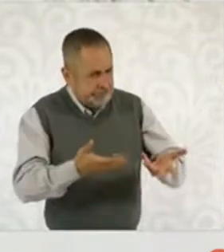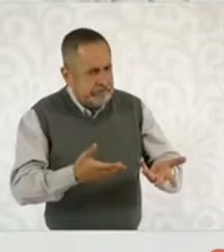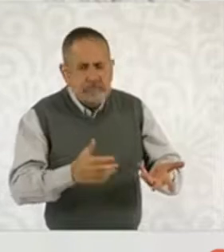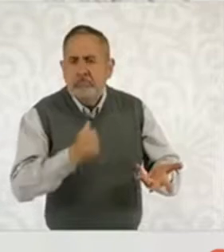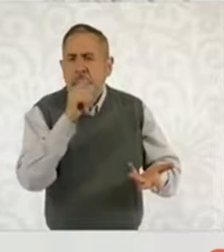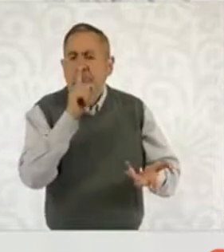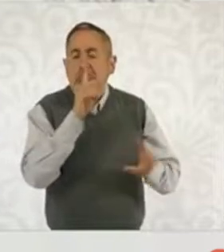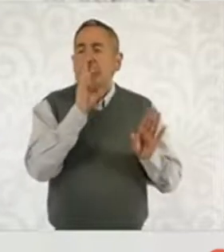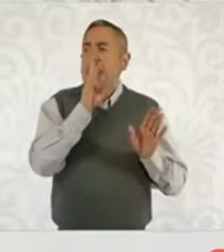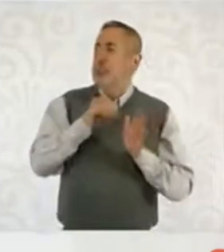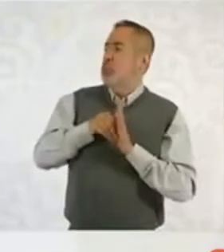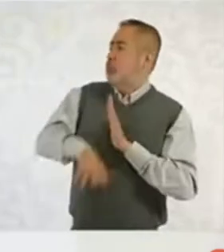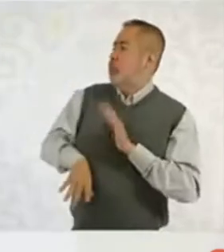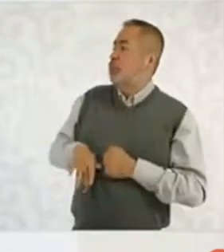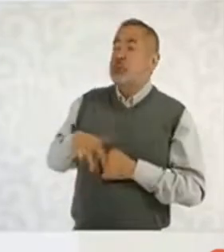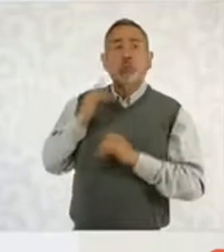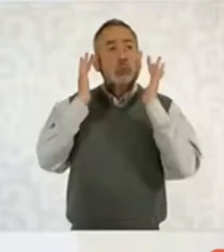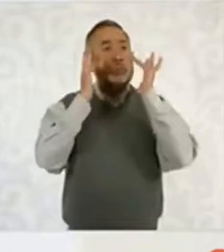del 2006,